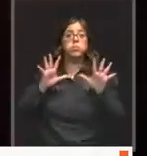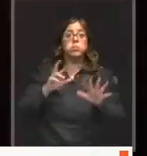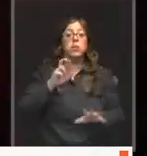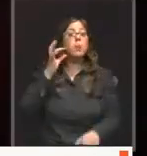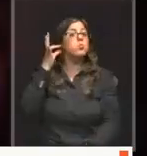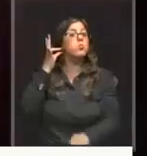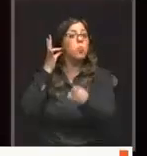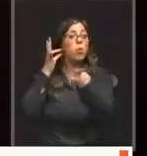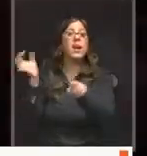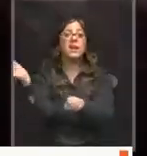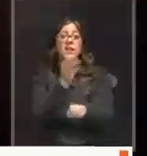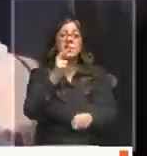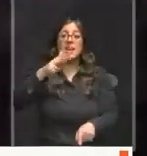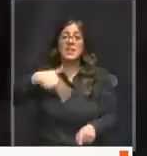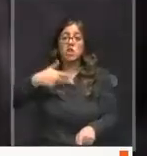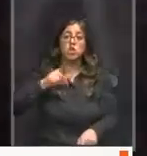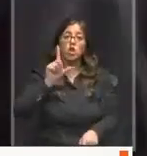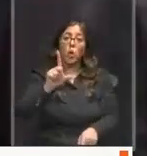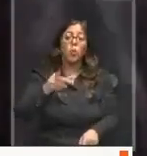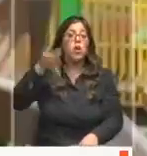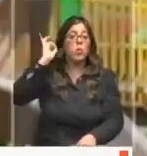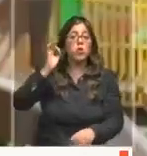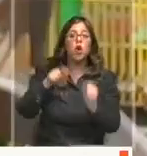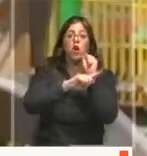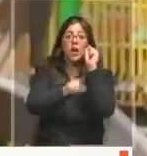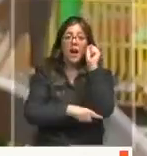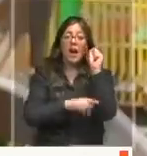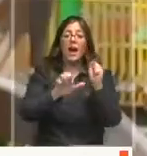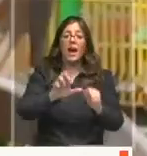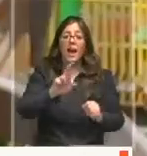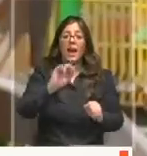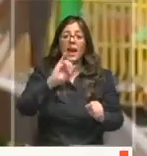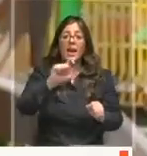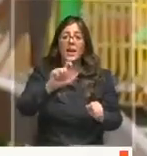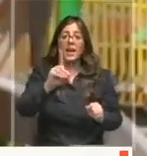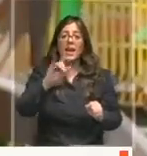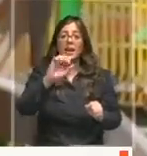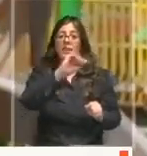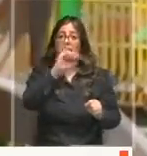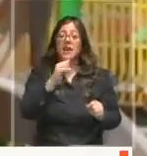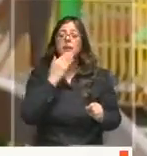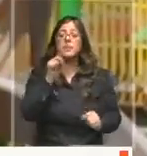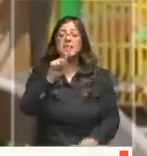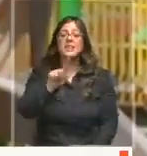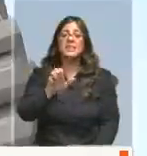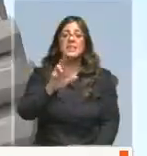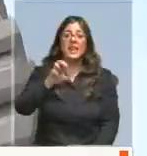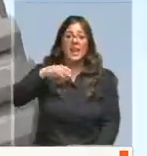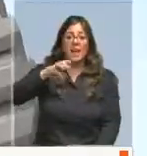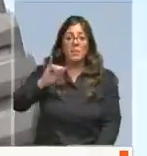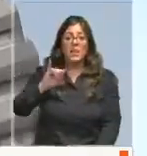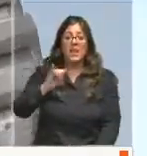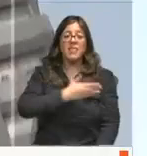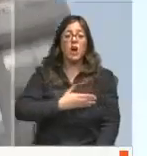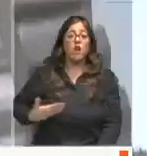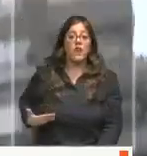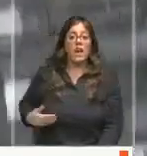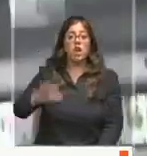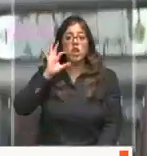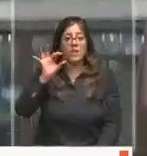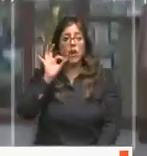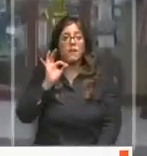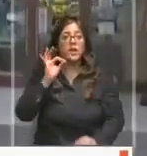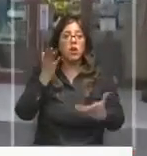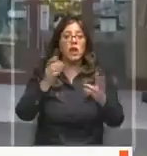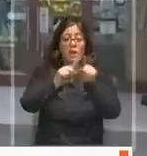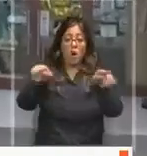el 18 de julio fue citada a una reunión con el abogado Erick Díaz y el entonces seremi de gobierno del bío bío Eduardo Vivanco era una oficina de este